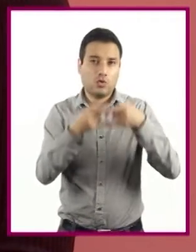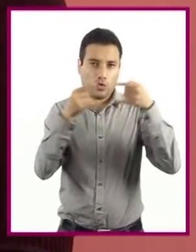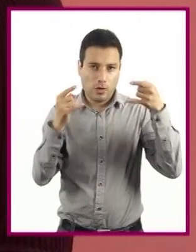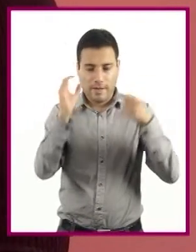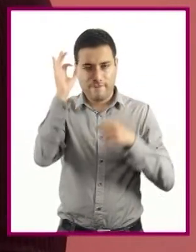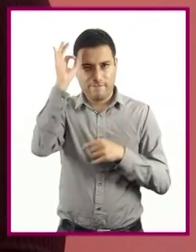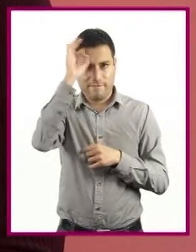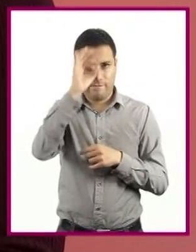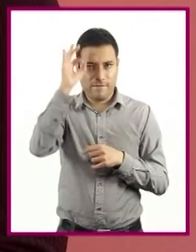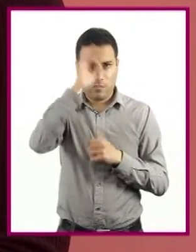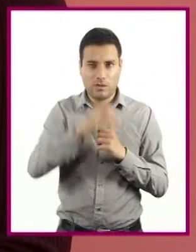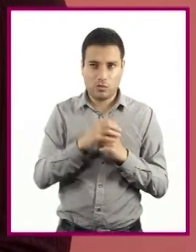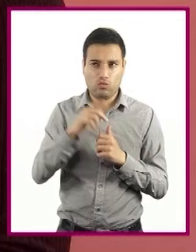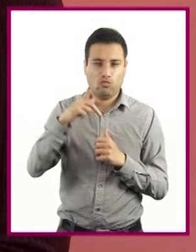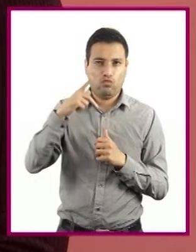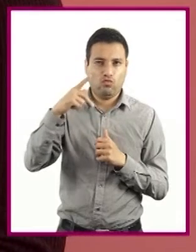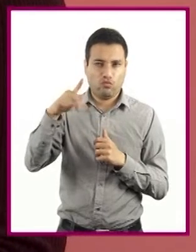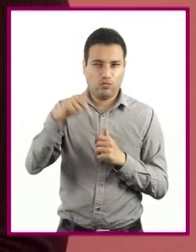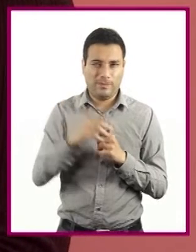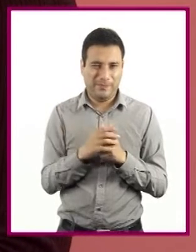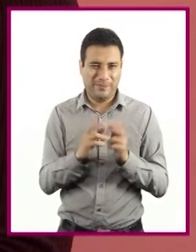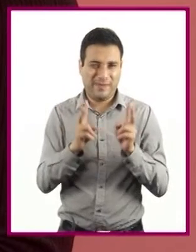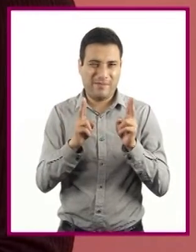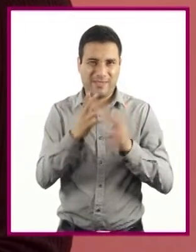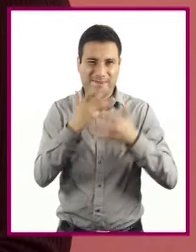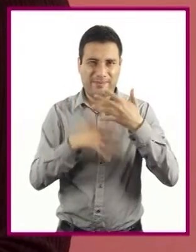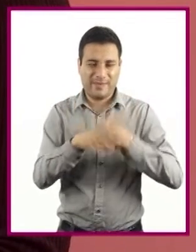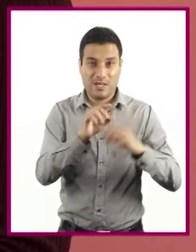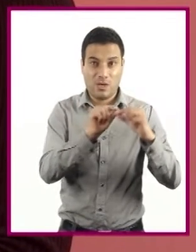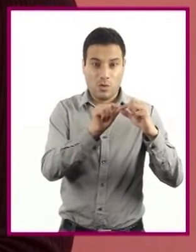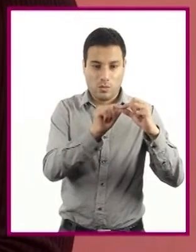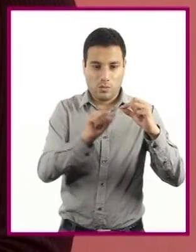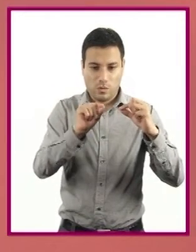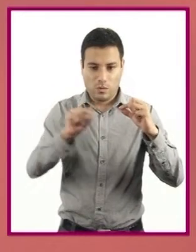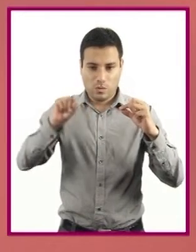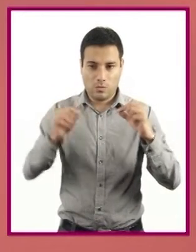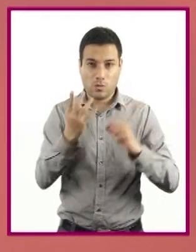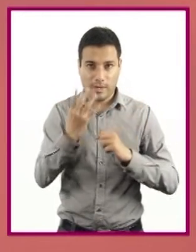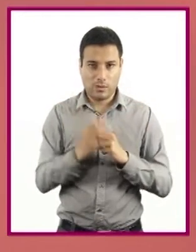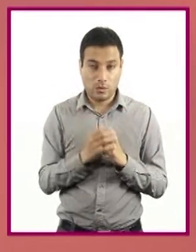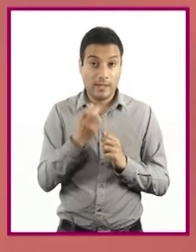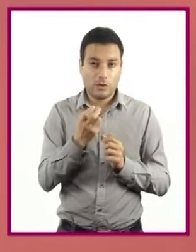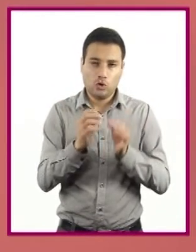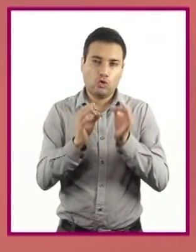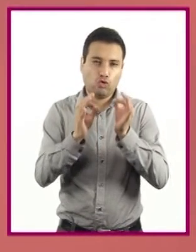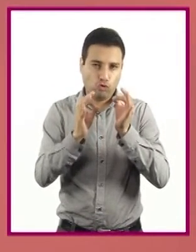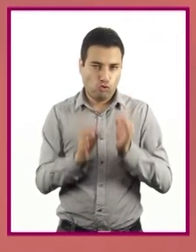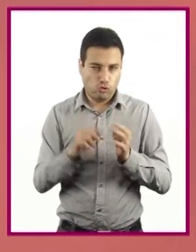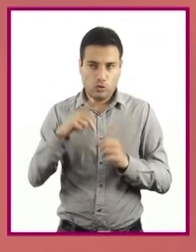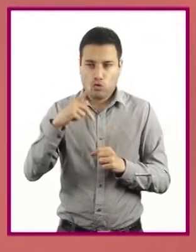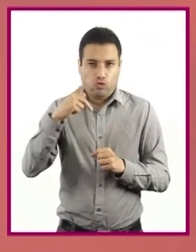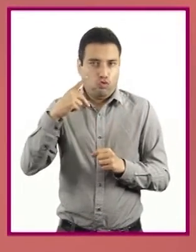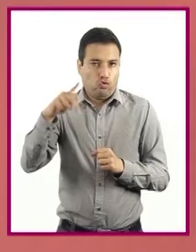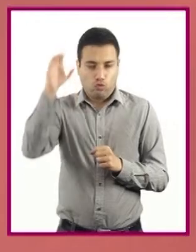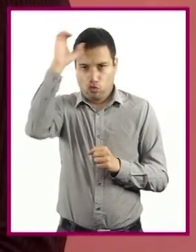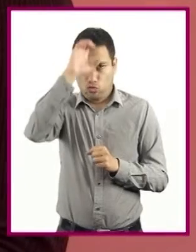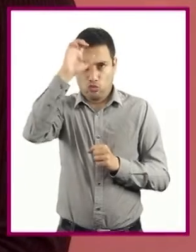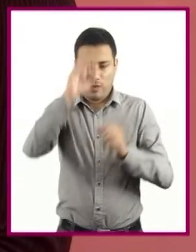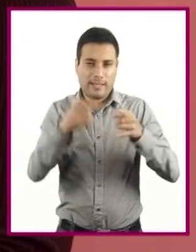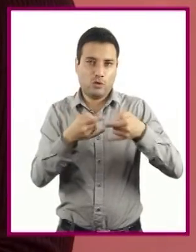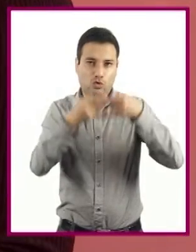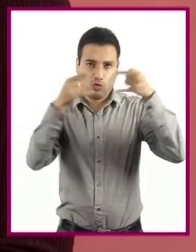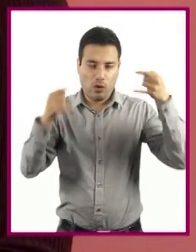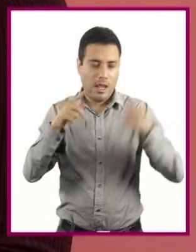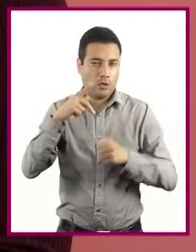que remiten los proverbios cuatricílabos están estrictamente vinculados con la historia y la cultura de China y a